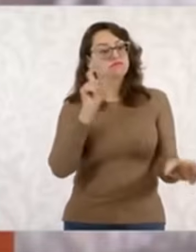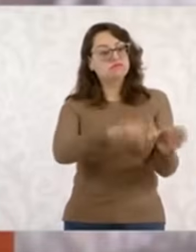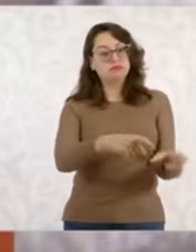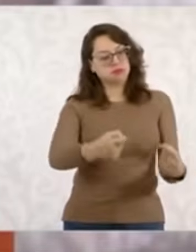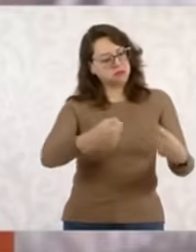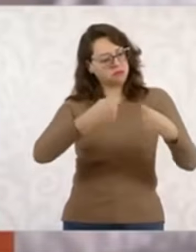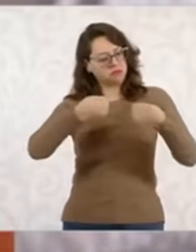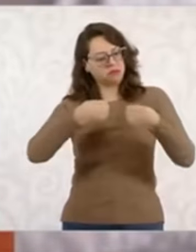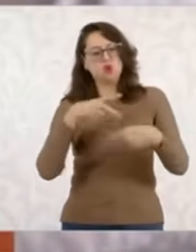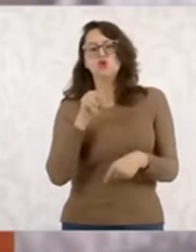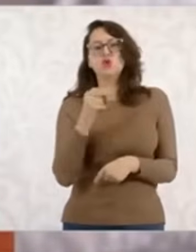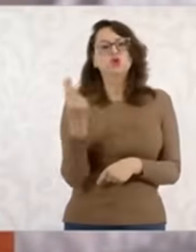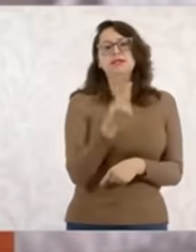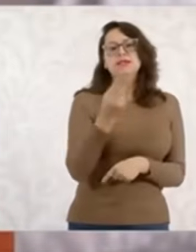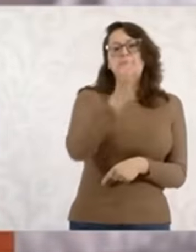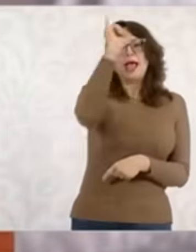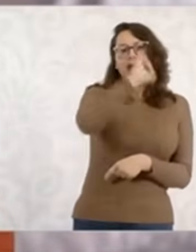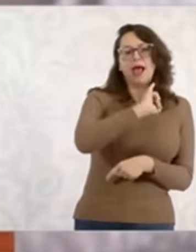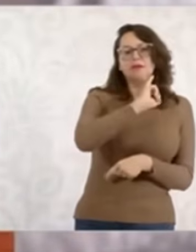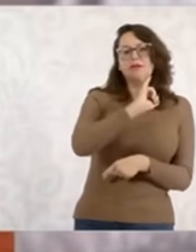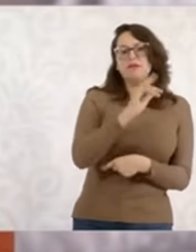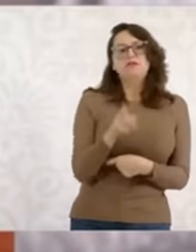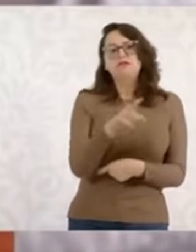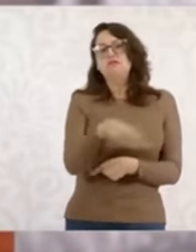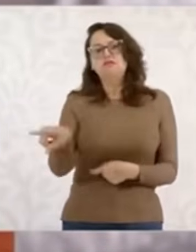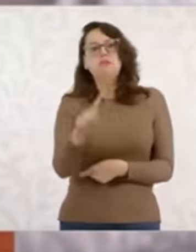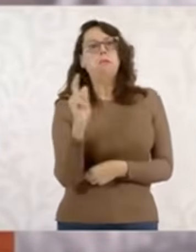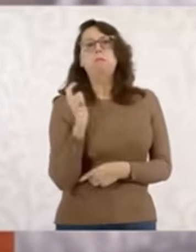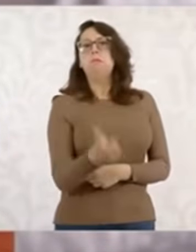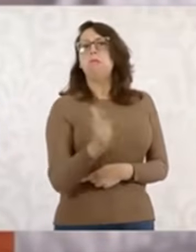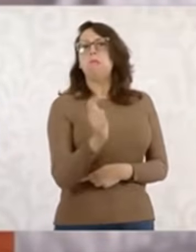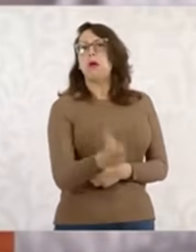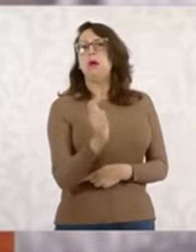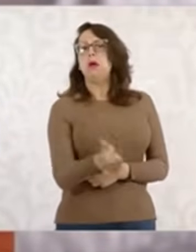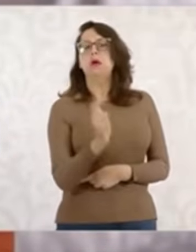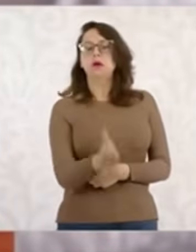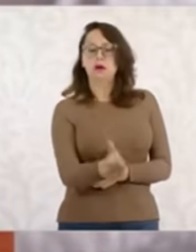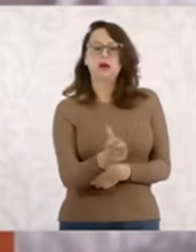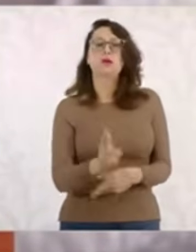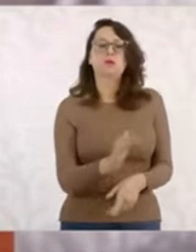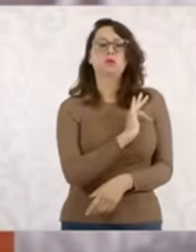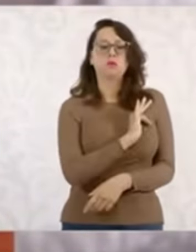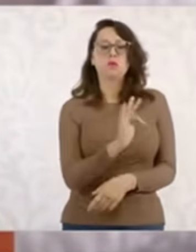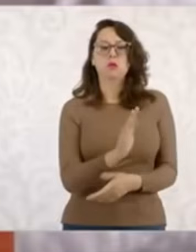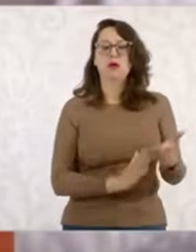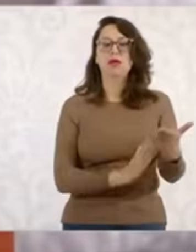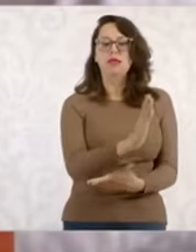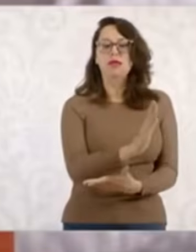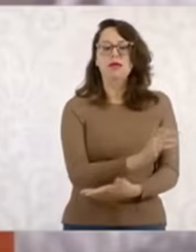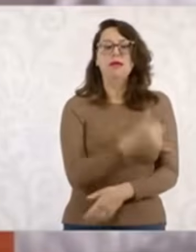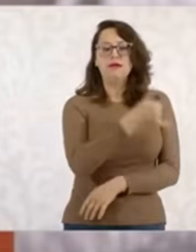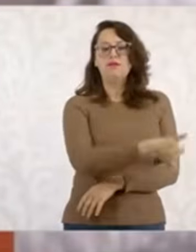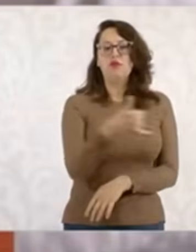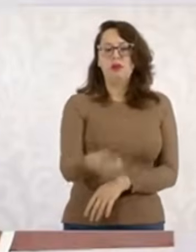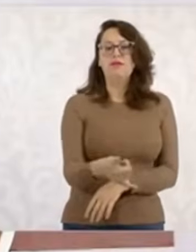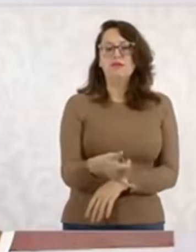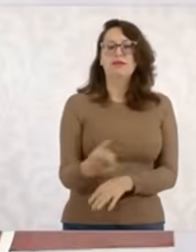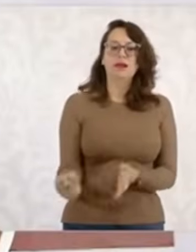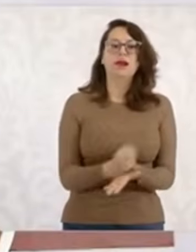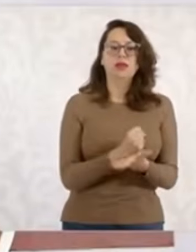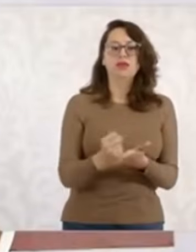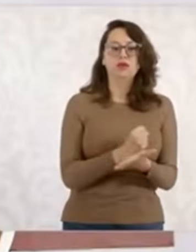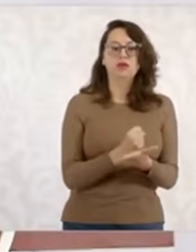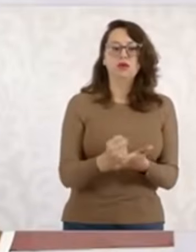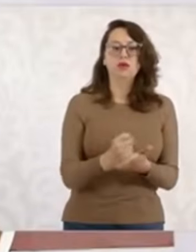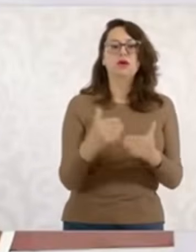es que con una cuota también ustedes tengan acceso a Infonavit. Y también